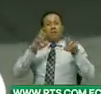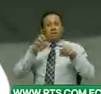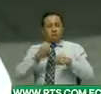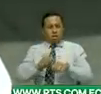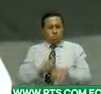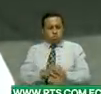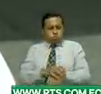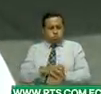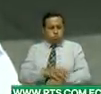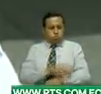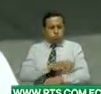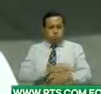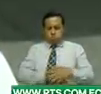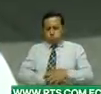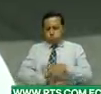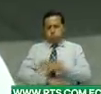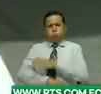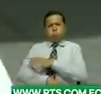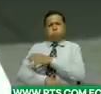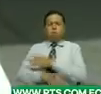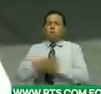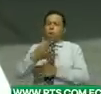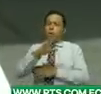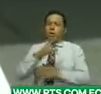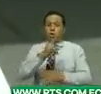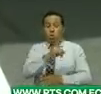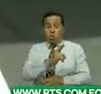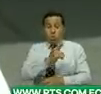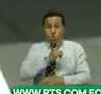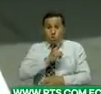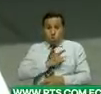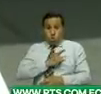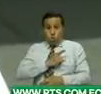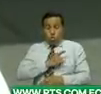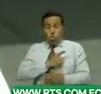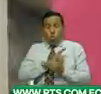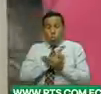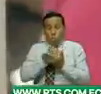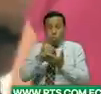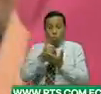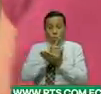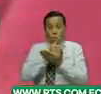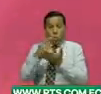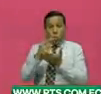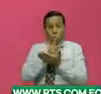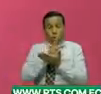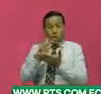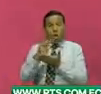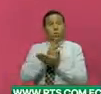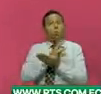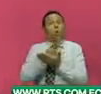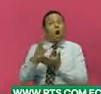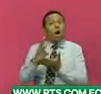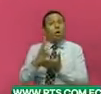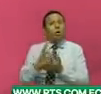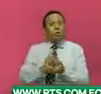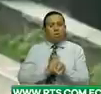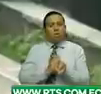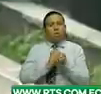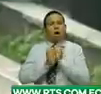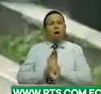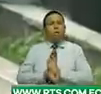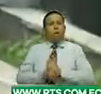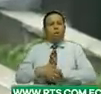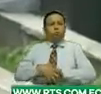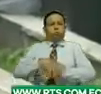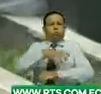ocurre generalmente a las 3-4 semanas de haber tenido el COVID agudo. Pero esto no es lo peor, pues también se corre el